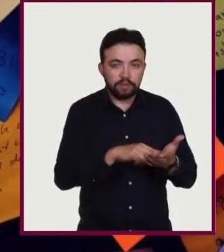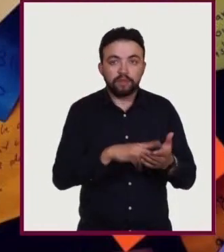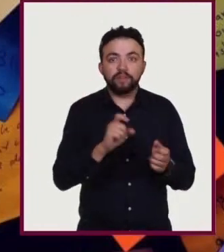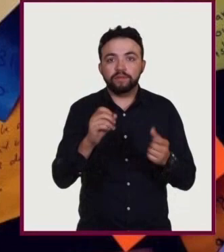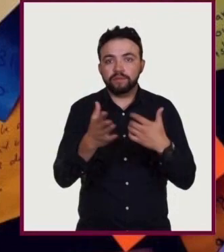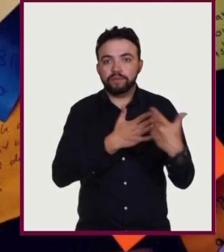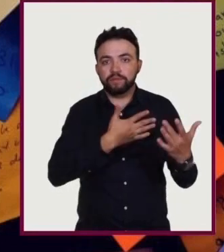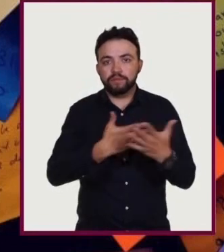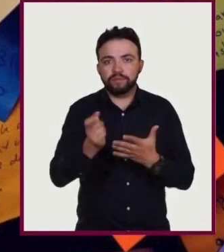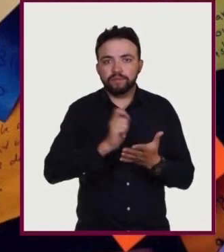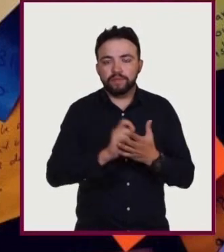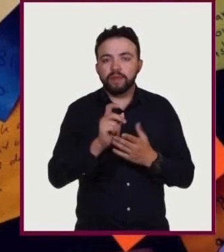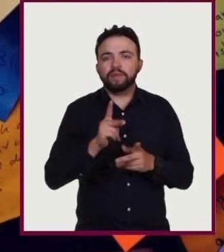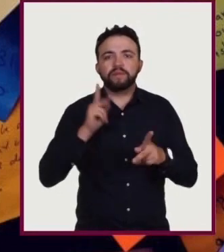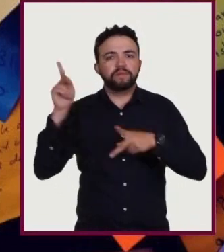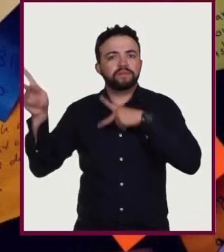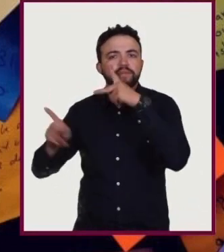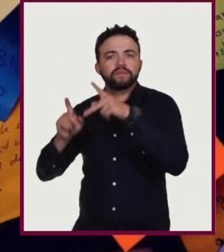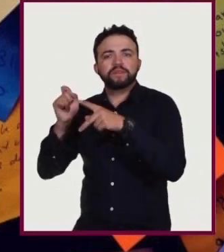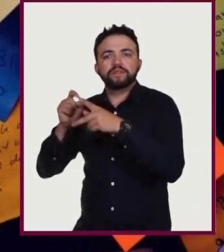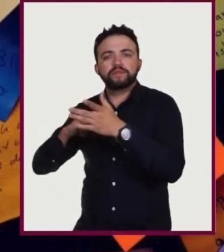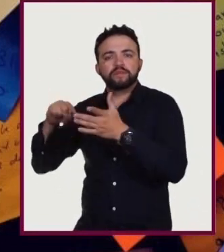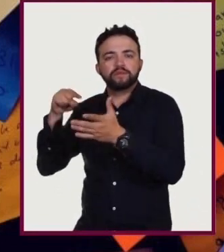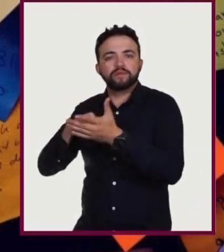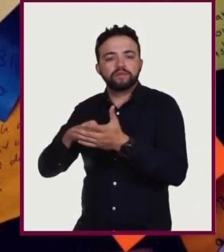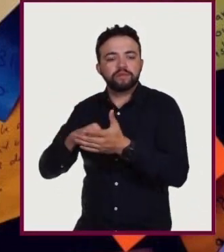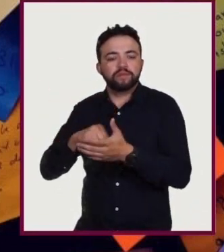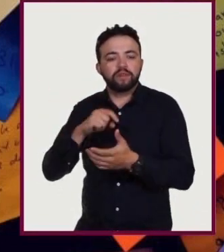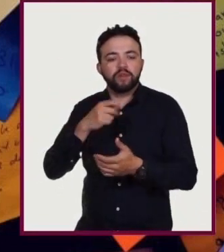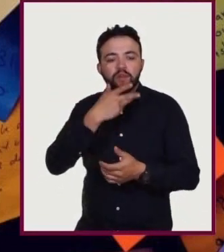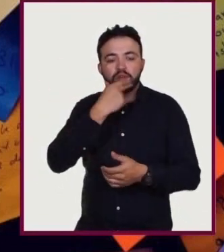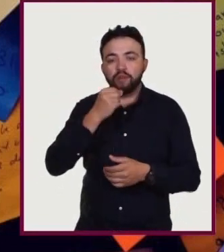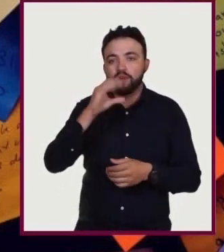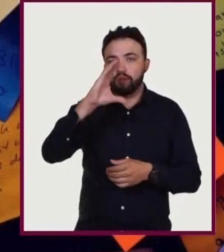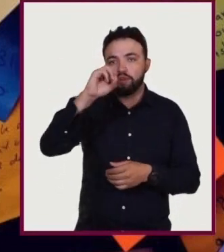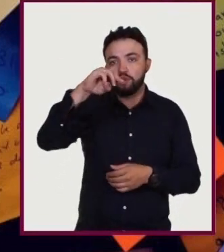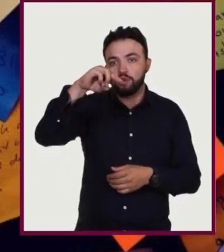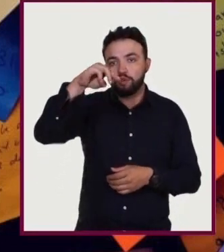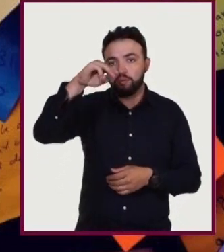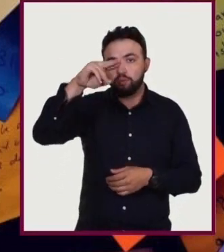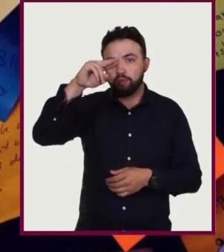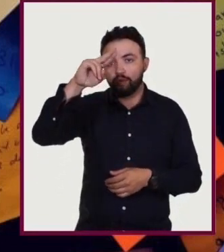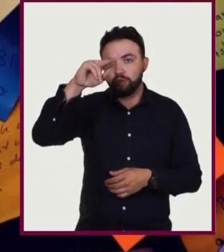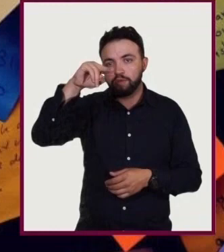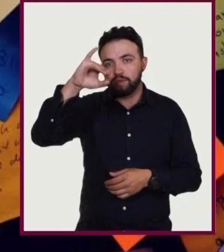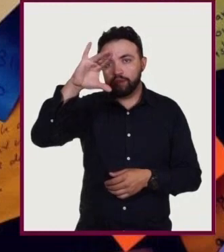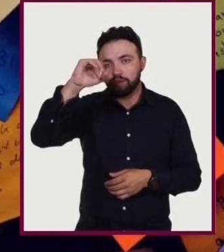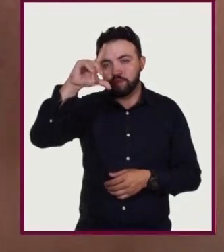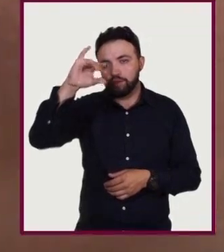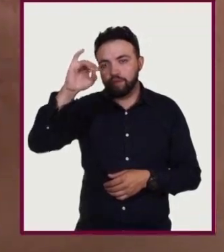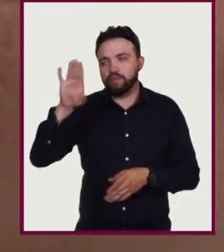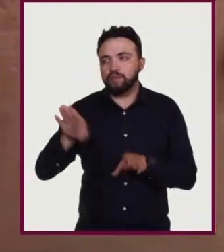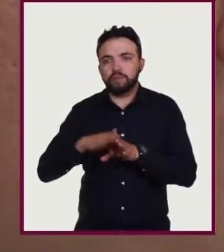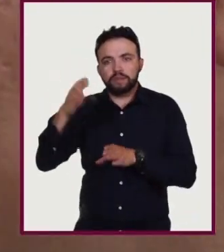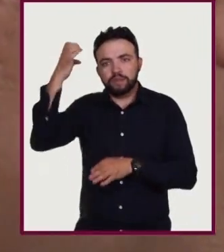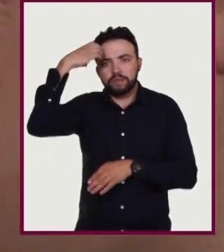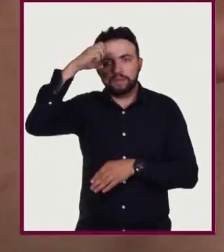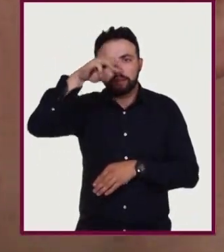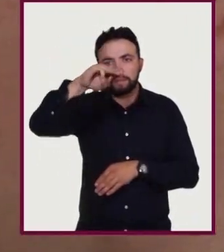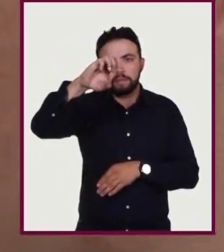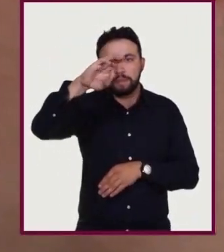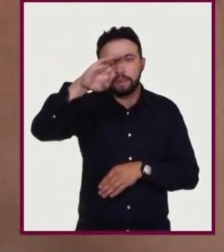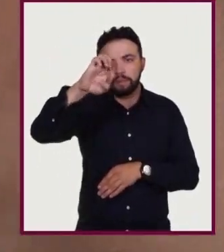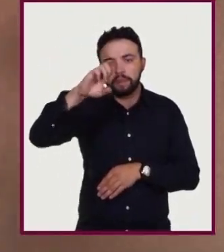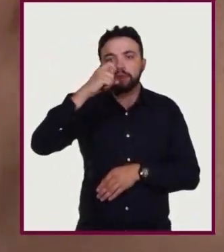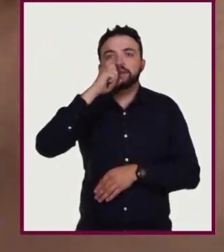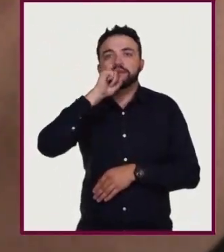donde visitaremos el estudio de Alejandro Gómez Escorcia, un comunicólogo que nos hablará sobre su experiencia en memes y los museos de arte. Pero